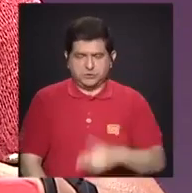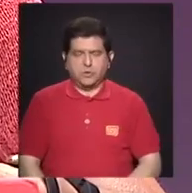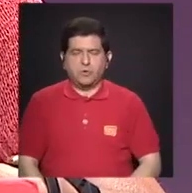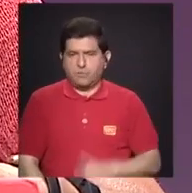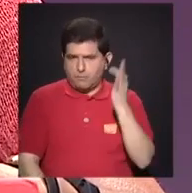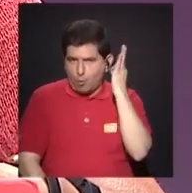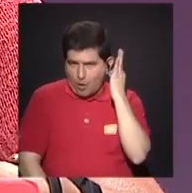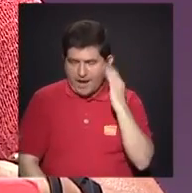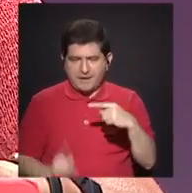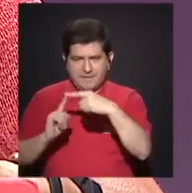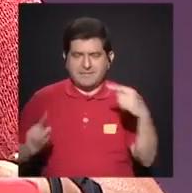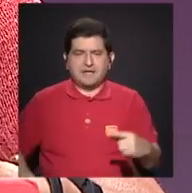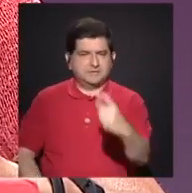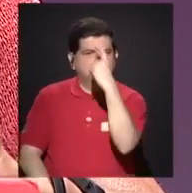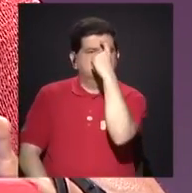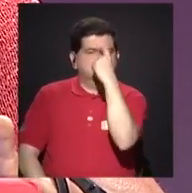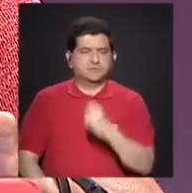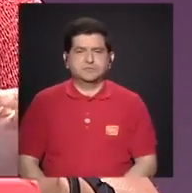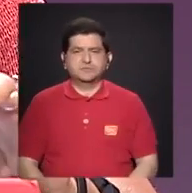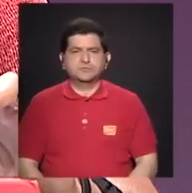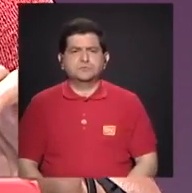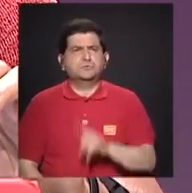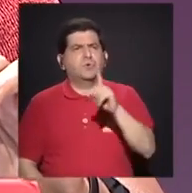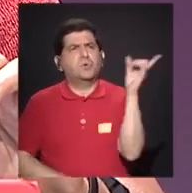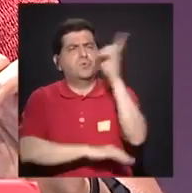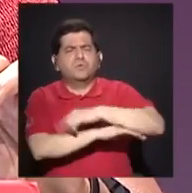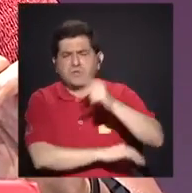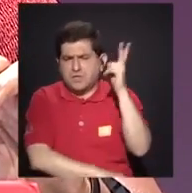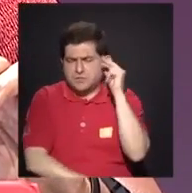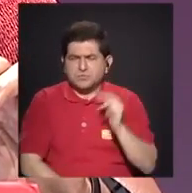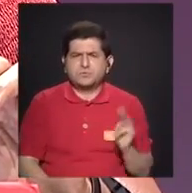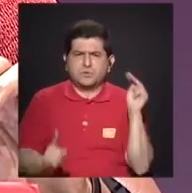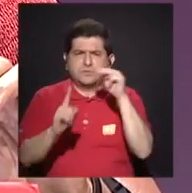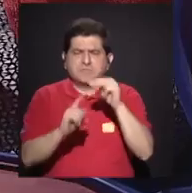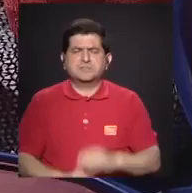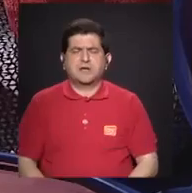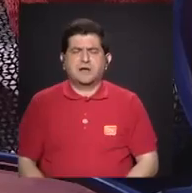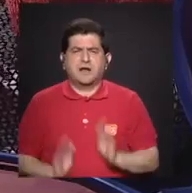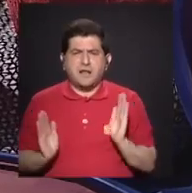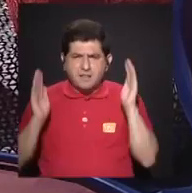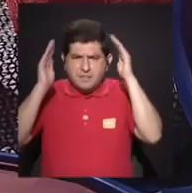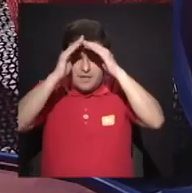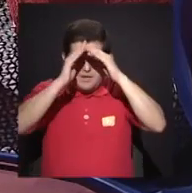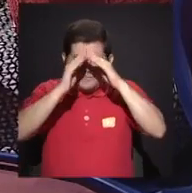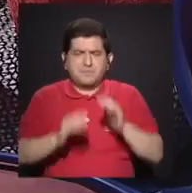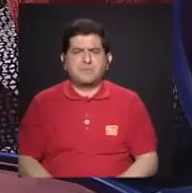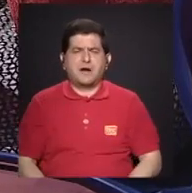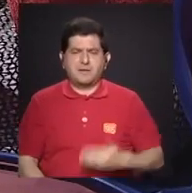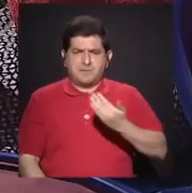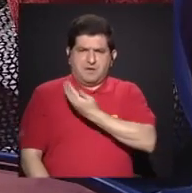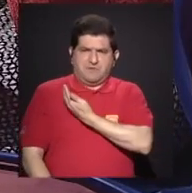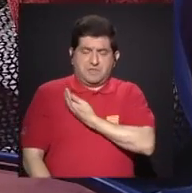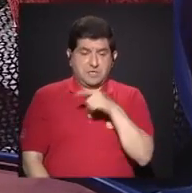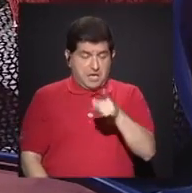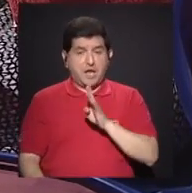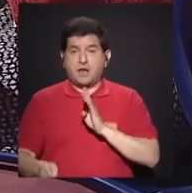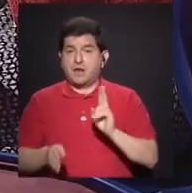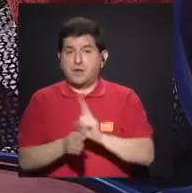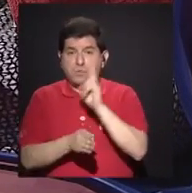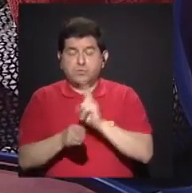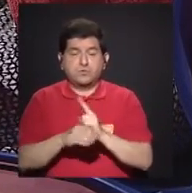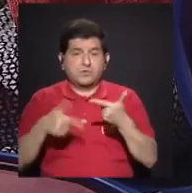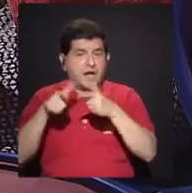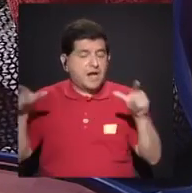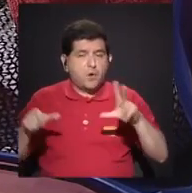Escazú nos dice que un día de esos escuchó un mensaje del Papa Francisco y que él usaba lenguaje no sexista.